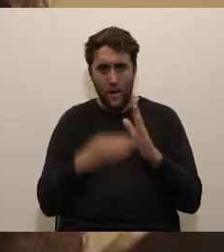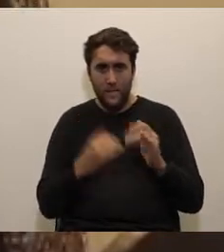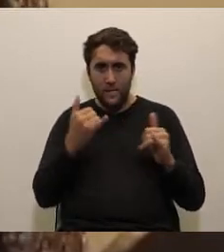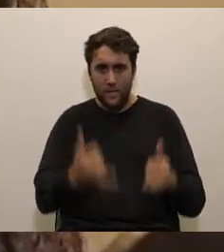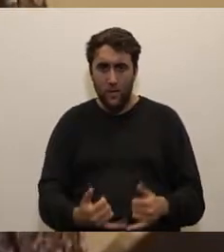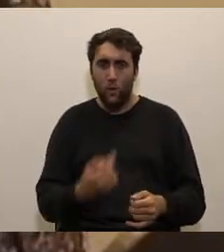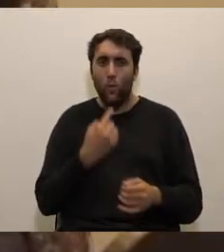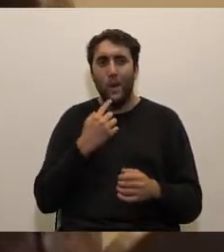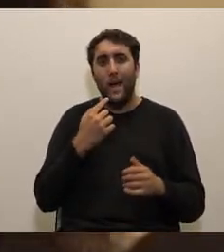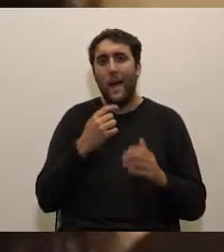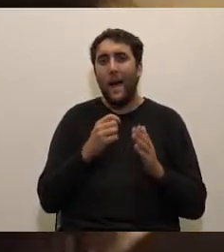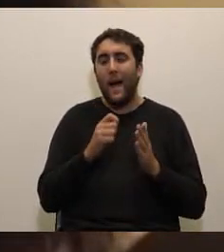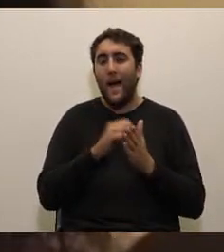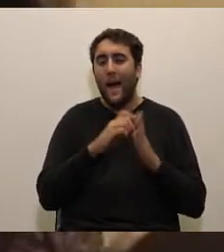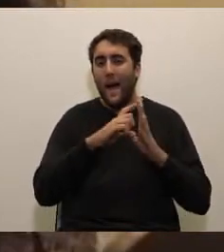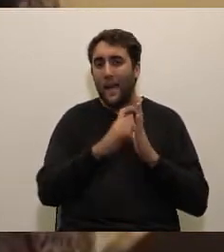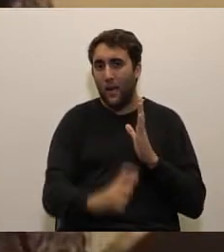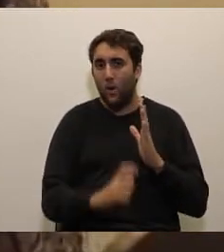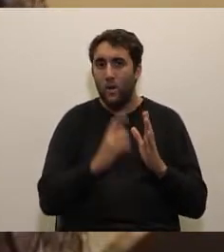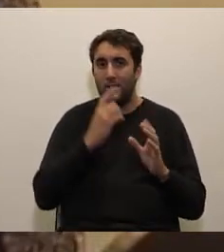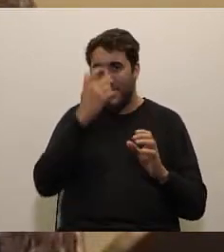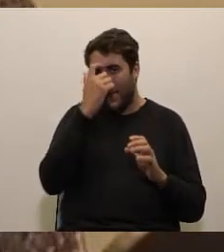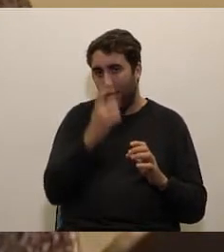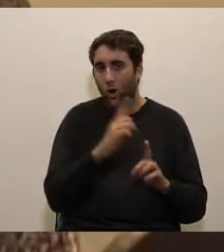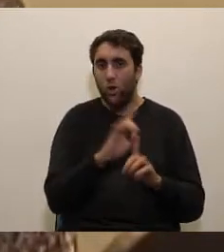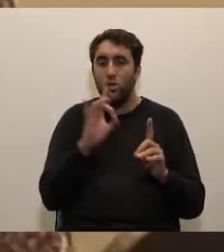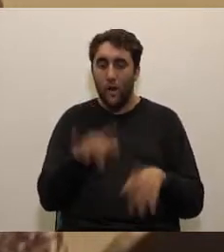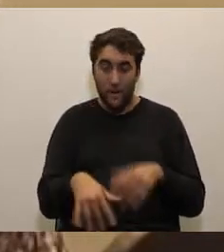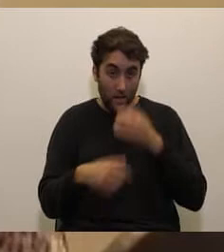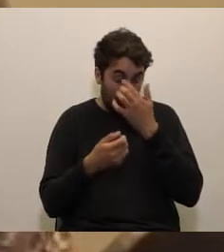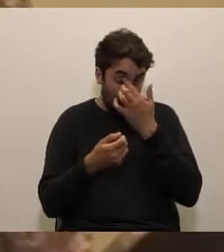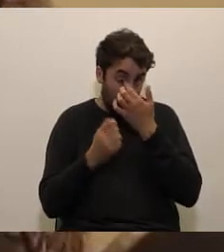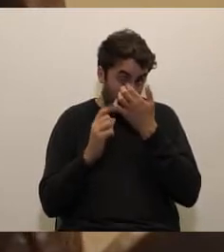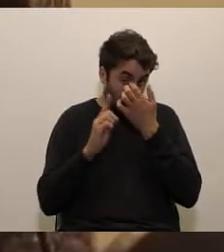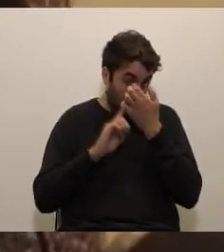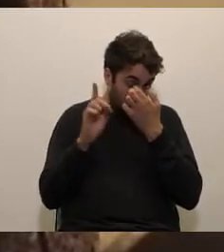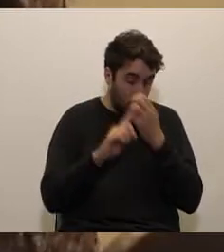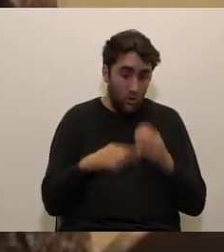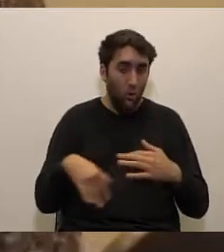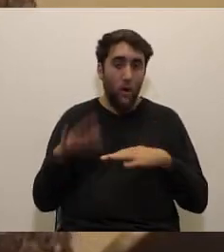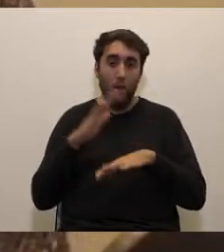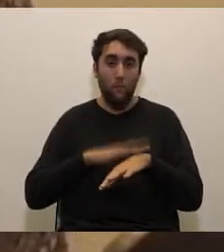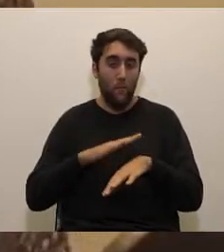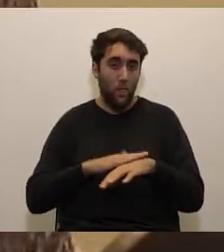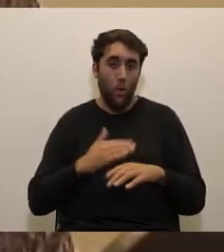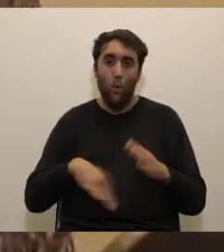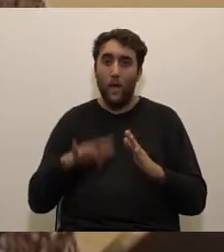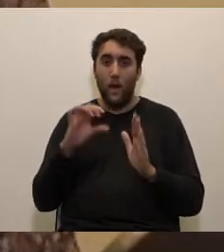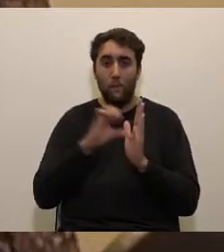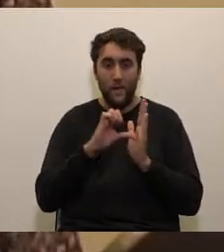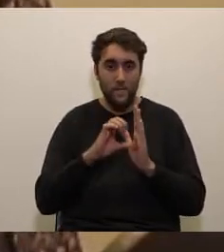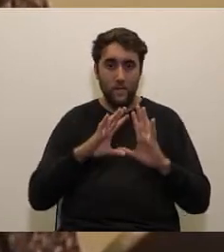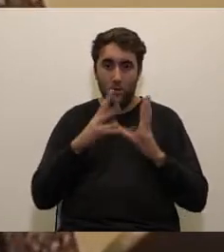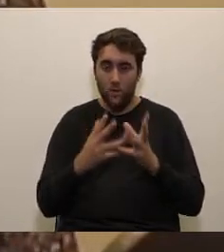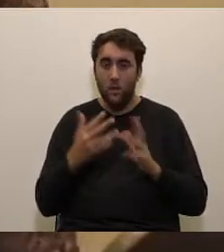ir a un artículo científico, que no solo lo pueda leer una persona con acceso en una universidad, sino en cualquier lugar del país,